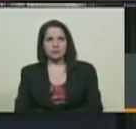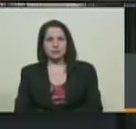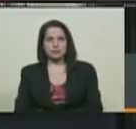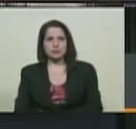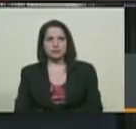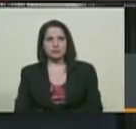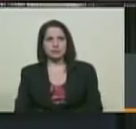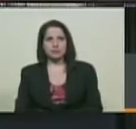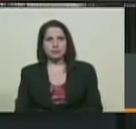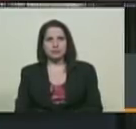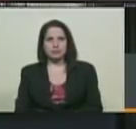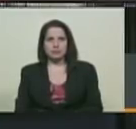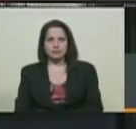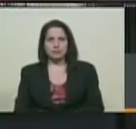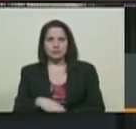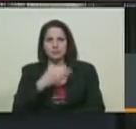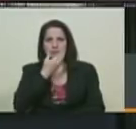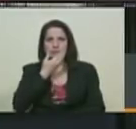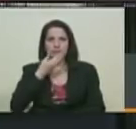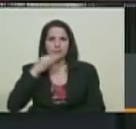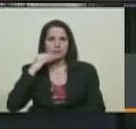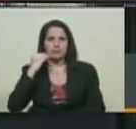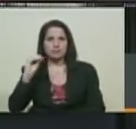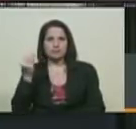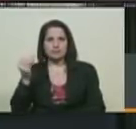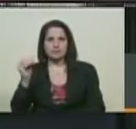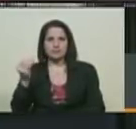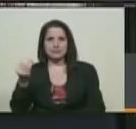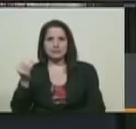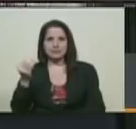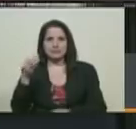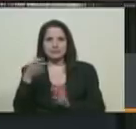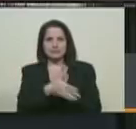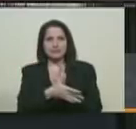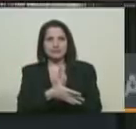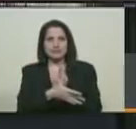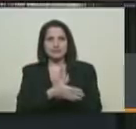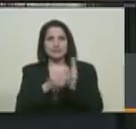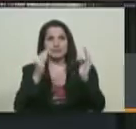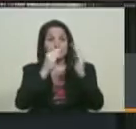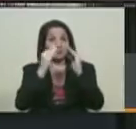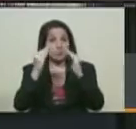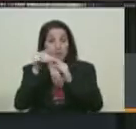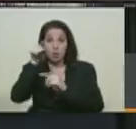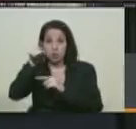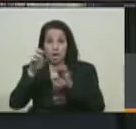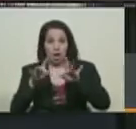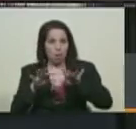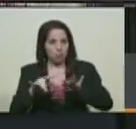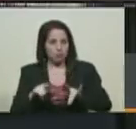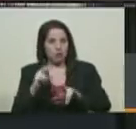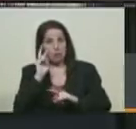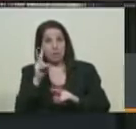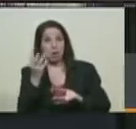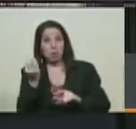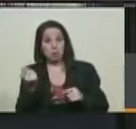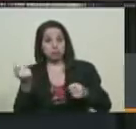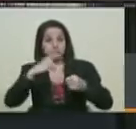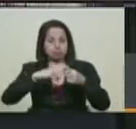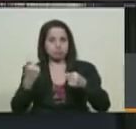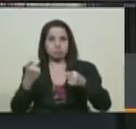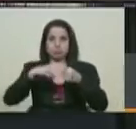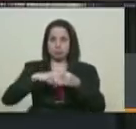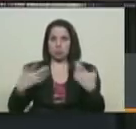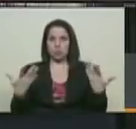Vamos a captar a miles de jóvenes. Y después usted en su casa, con su computadora, usted verá cómo se incorpora a minar